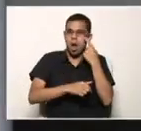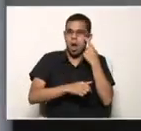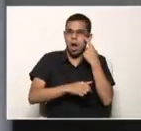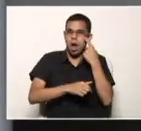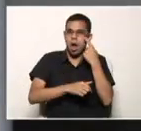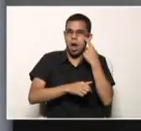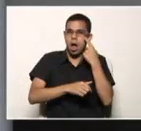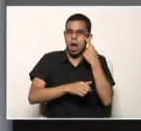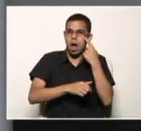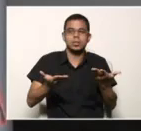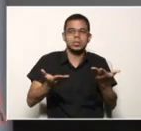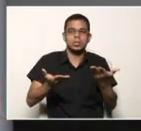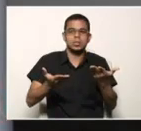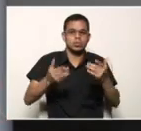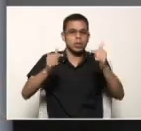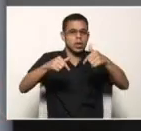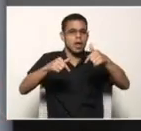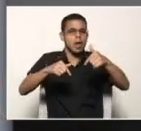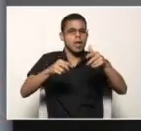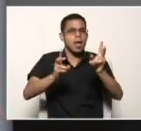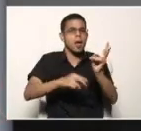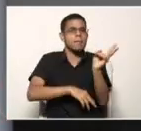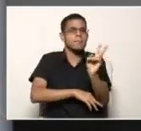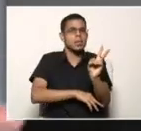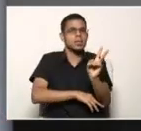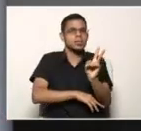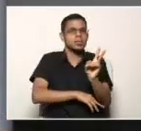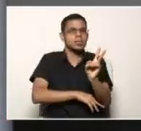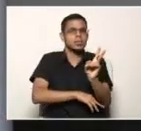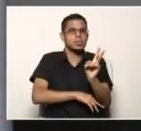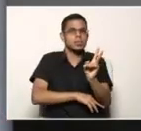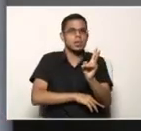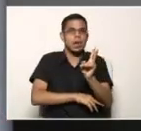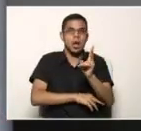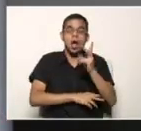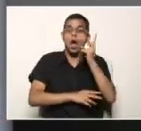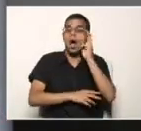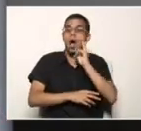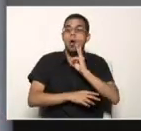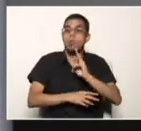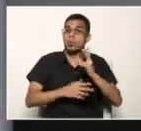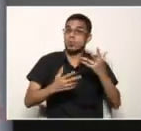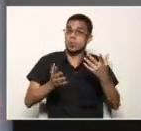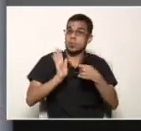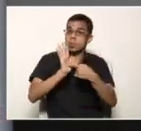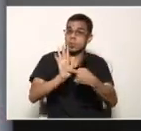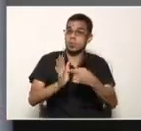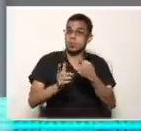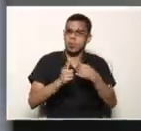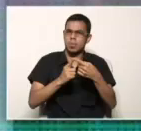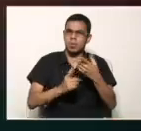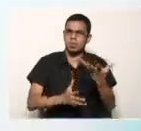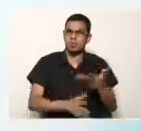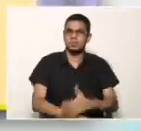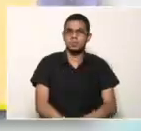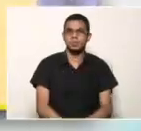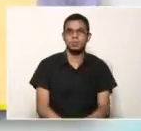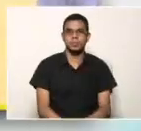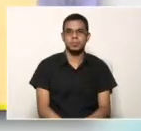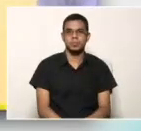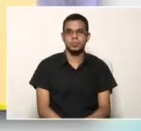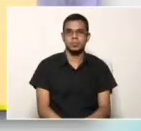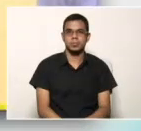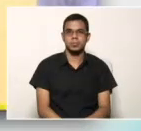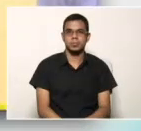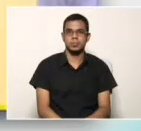interior. Bellísimas interpretaciones en honor al padre de la patria, Simón Bolívar. Acompáñennos a verlo.